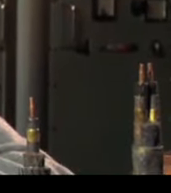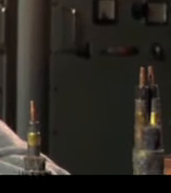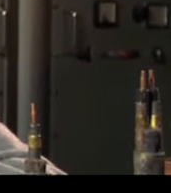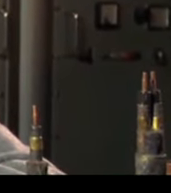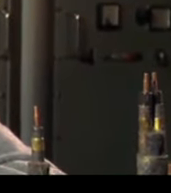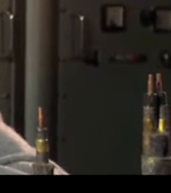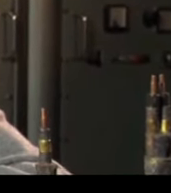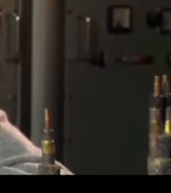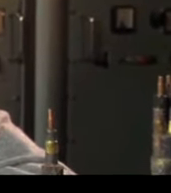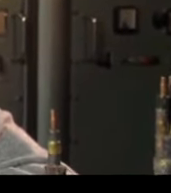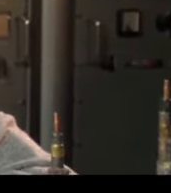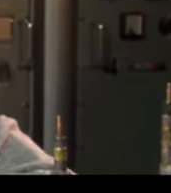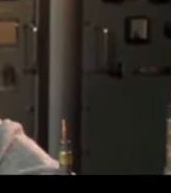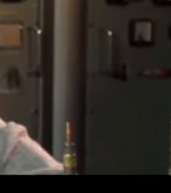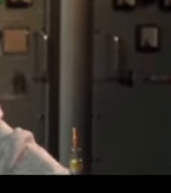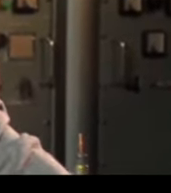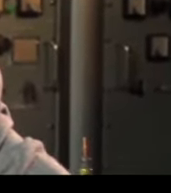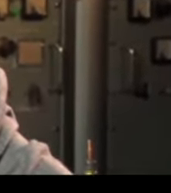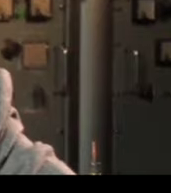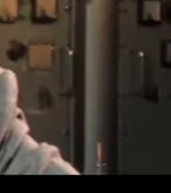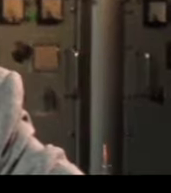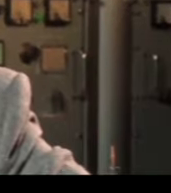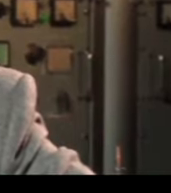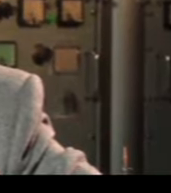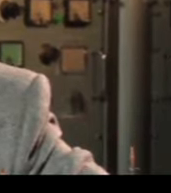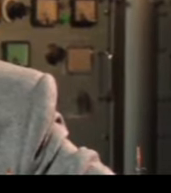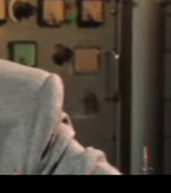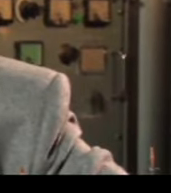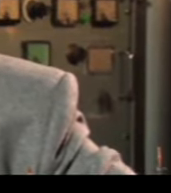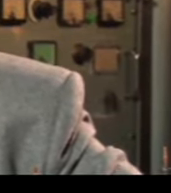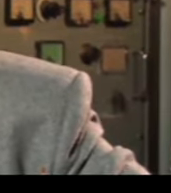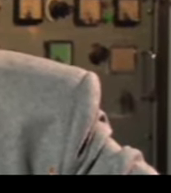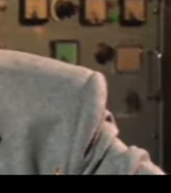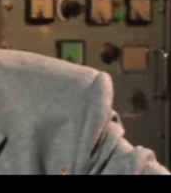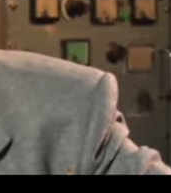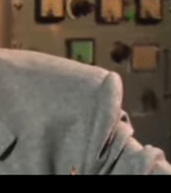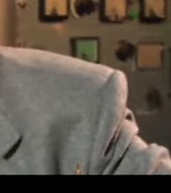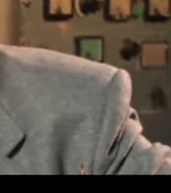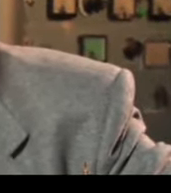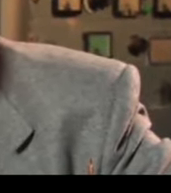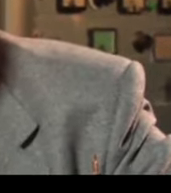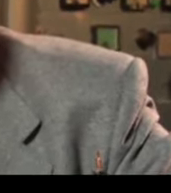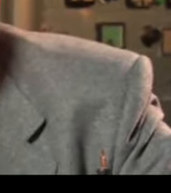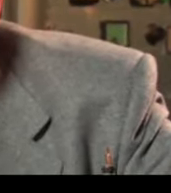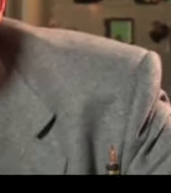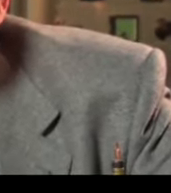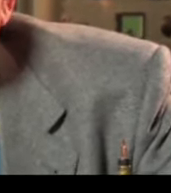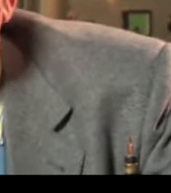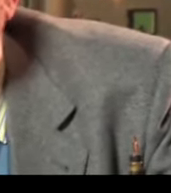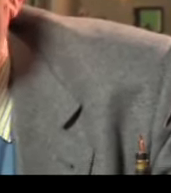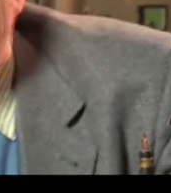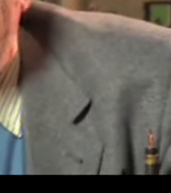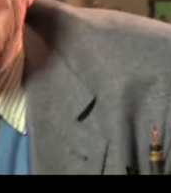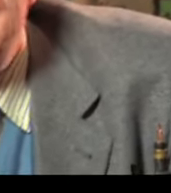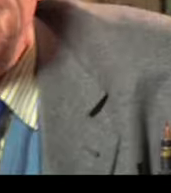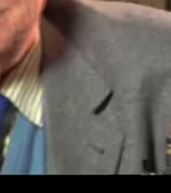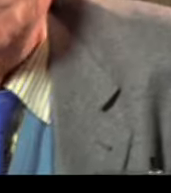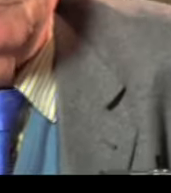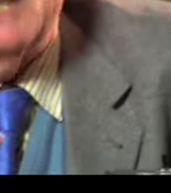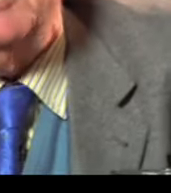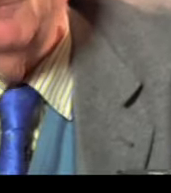al público pues era más amable que los telegrafistas. Y cuando ya llega, digamos, la